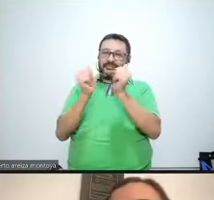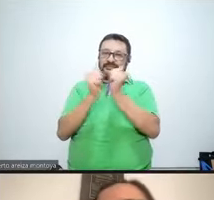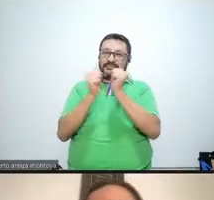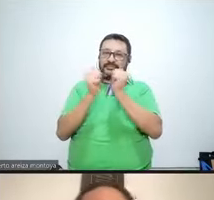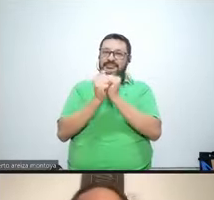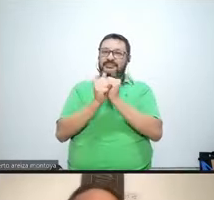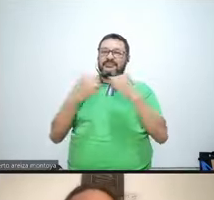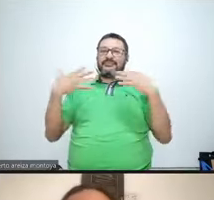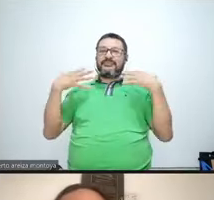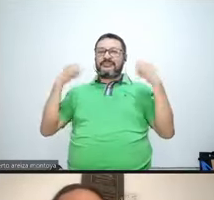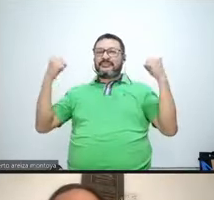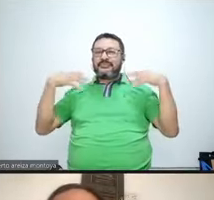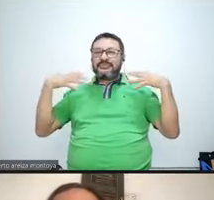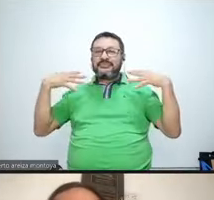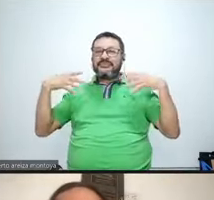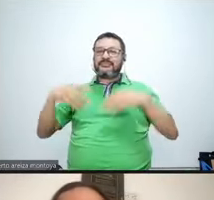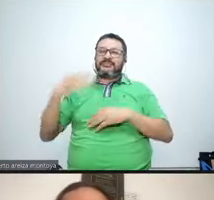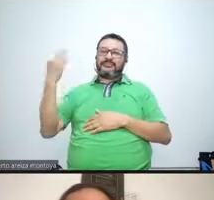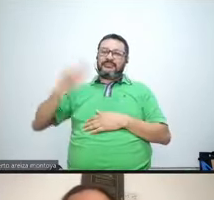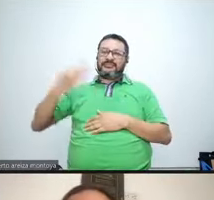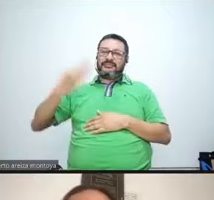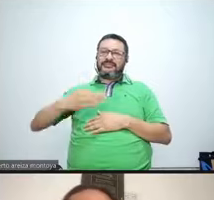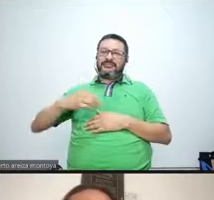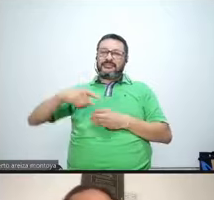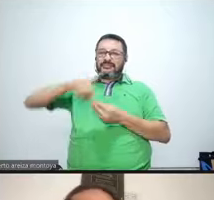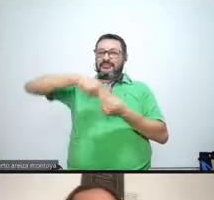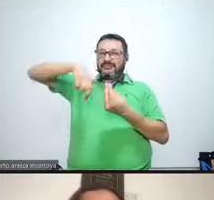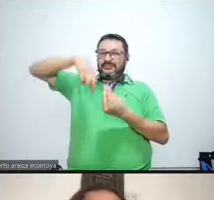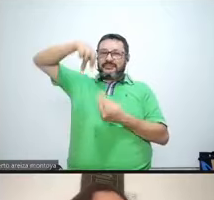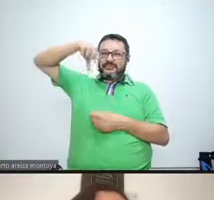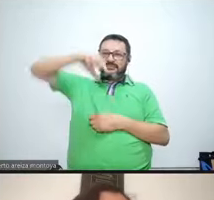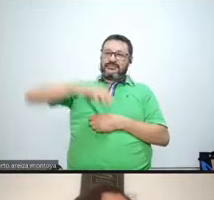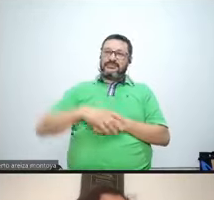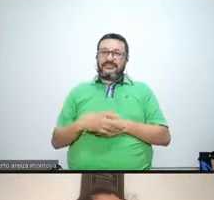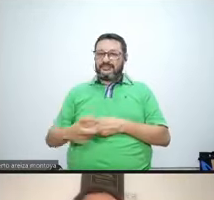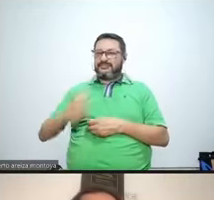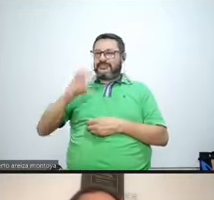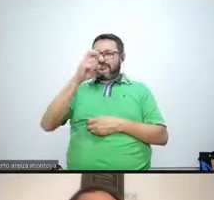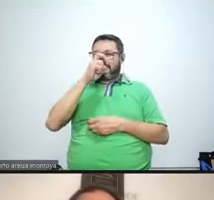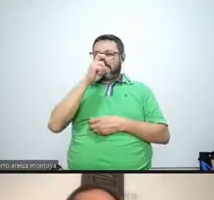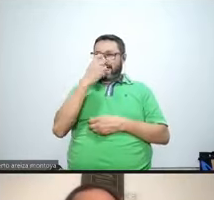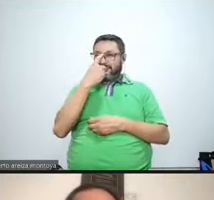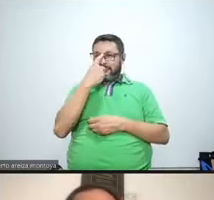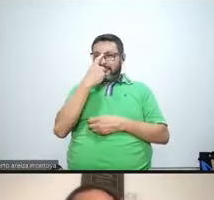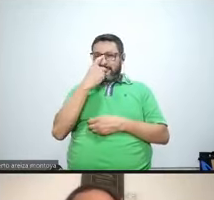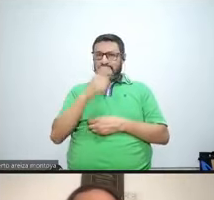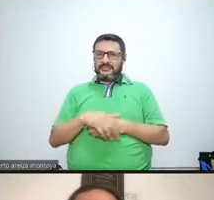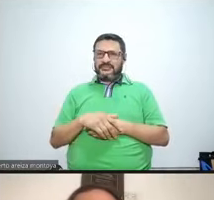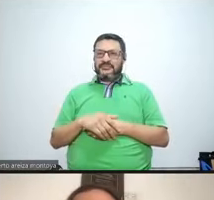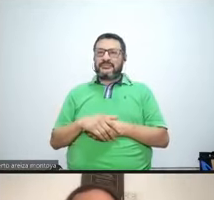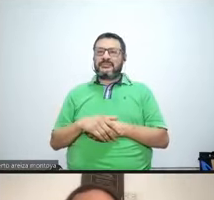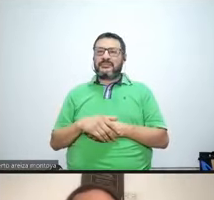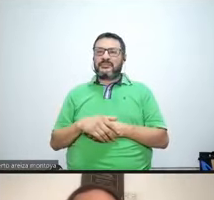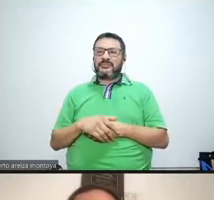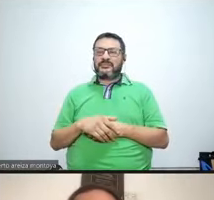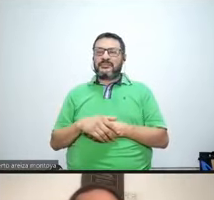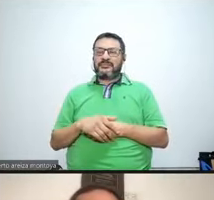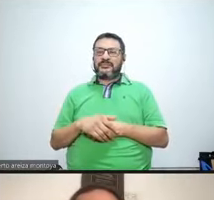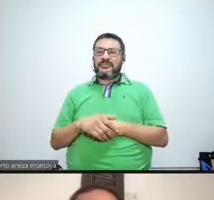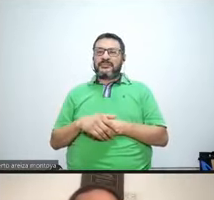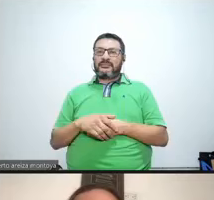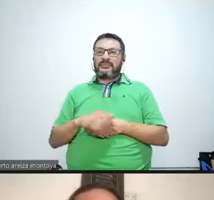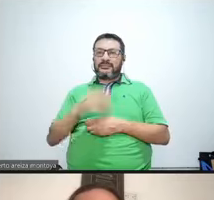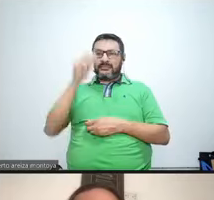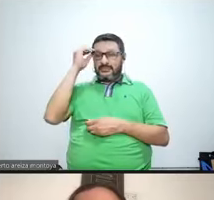estrés, tanta presión, el alto rendimiento es un poco pesado. Y dije, no, yo